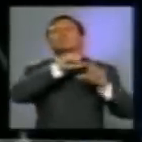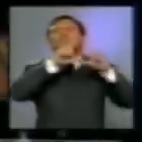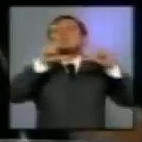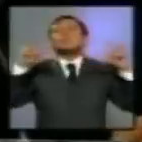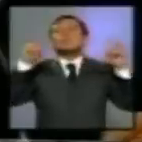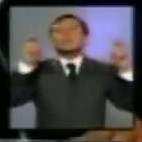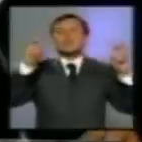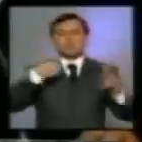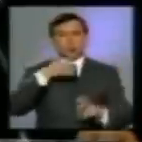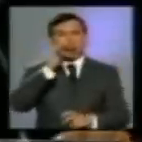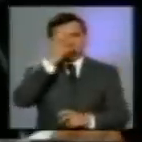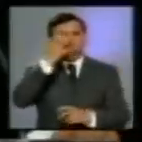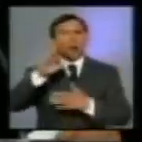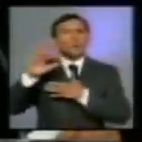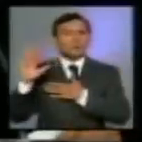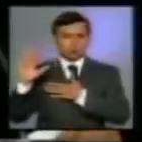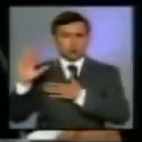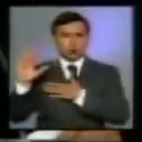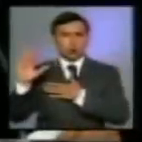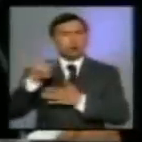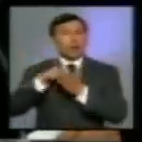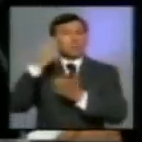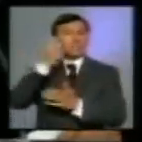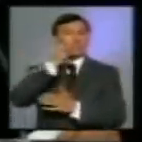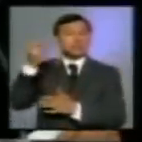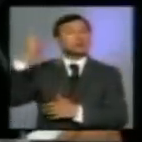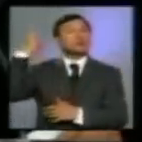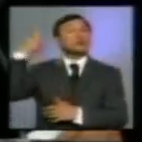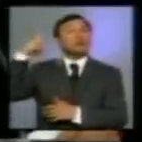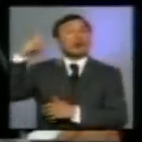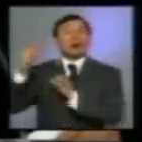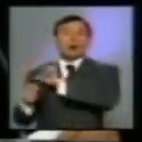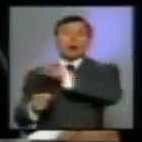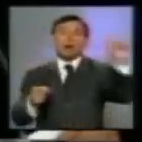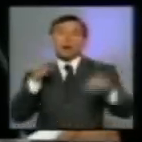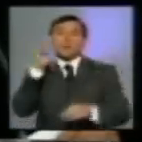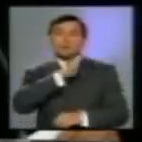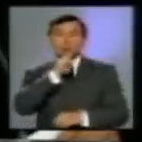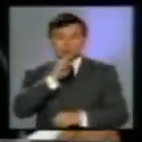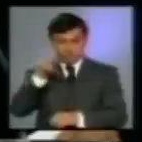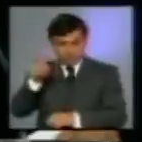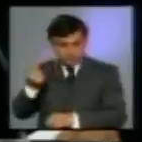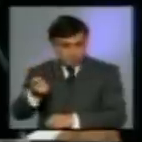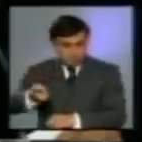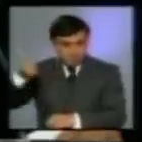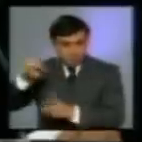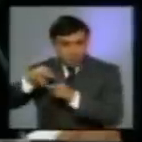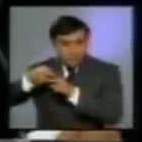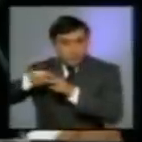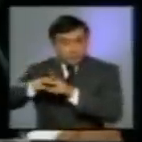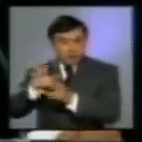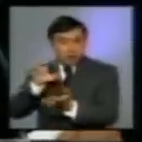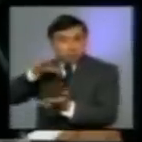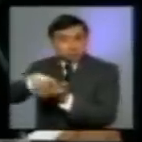que iba a ser la carretera, por ejemplo, Durango-Mazatlán, llevan 24 años. Él no la inició y todavía no terminan